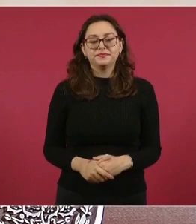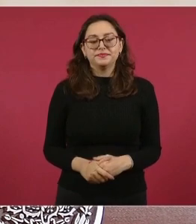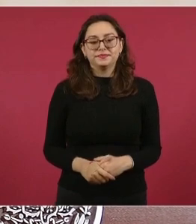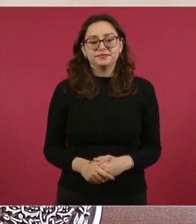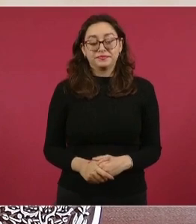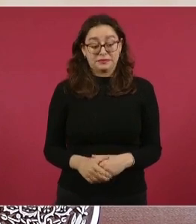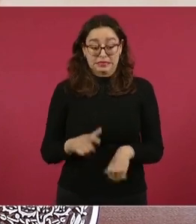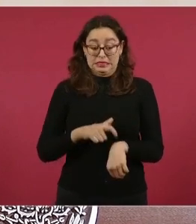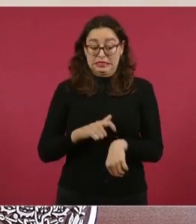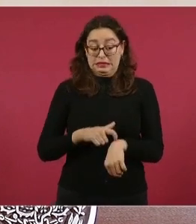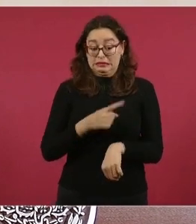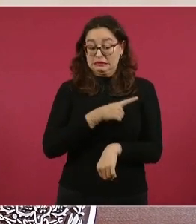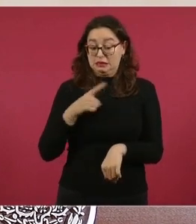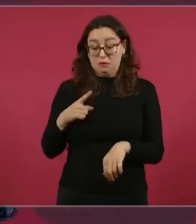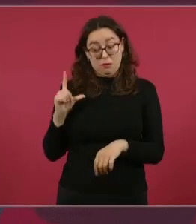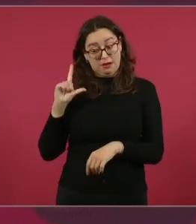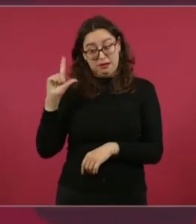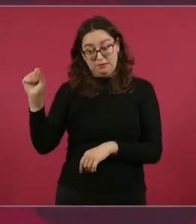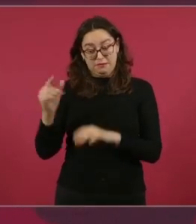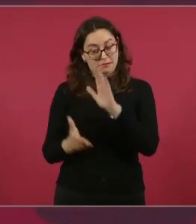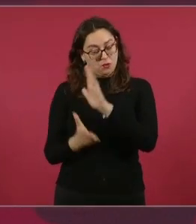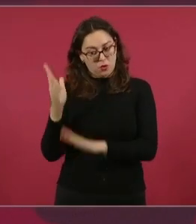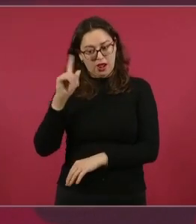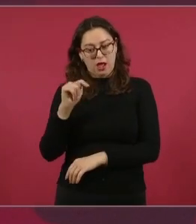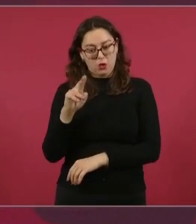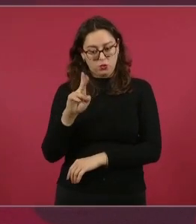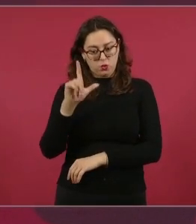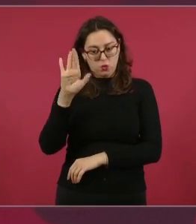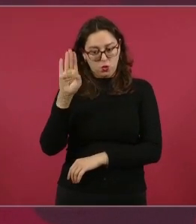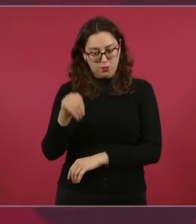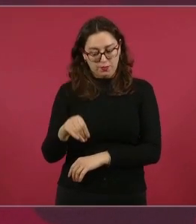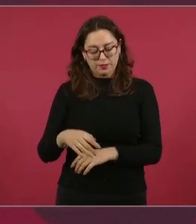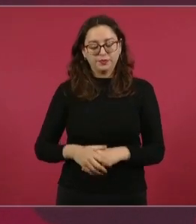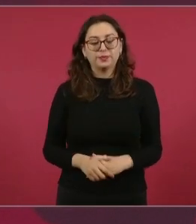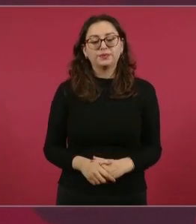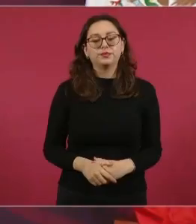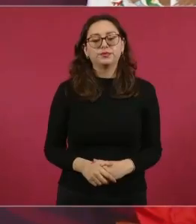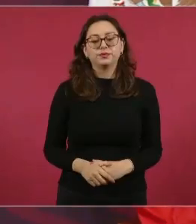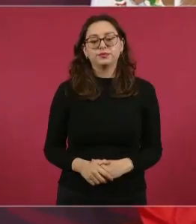Ya nos vamos a ir allá a Tulum.